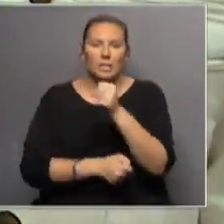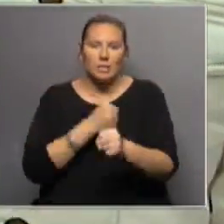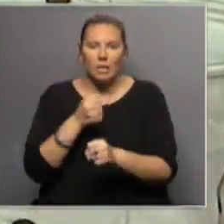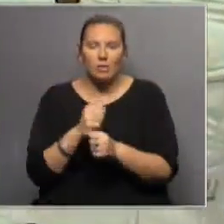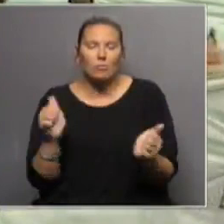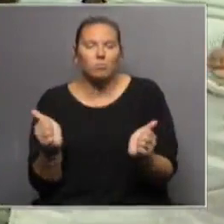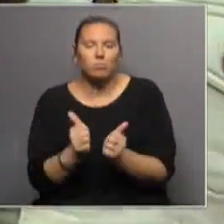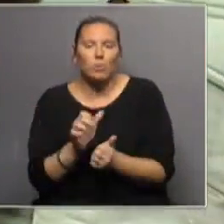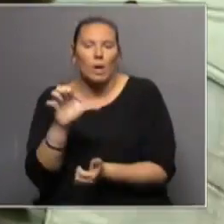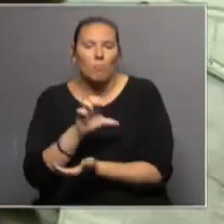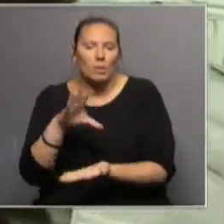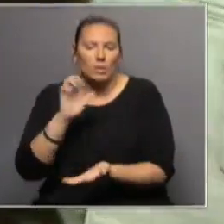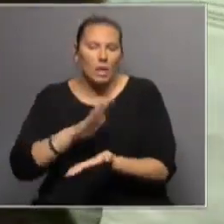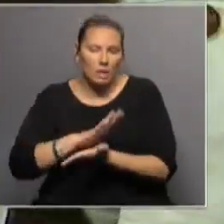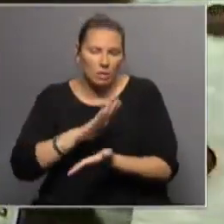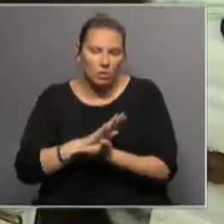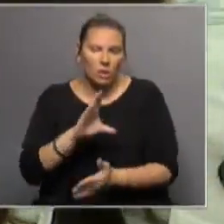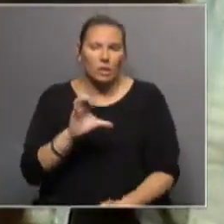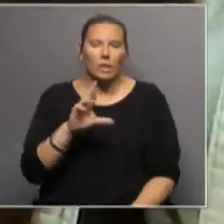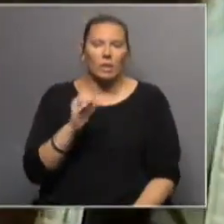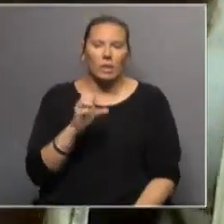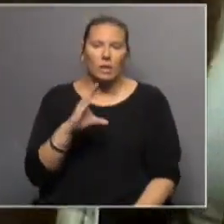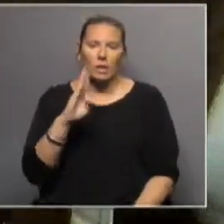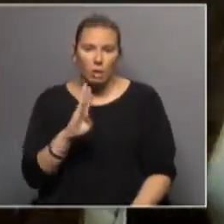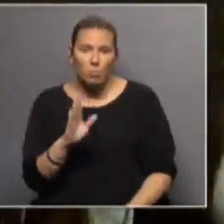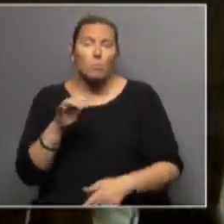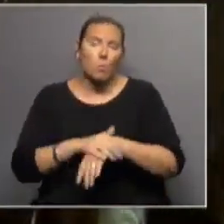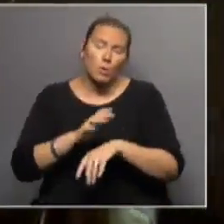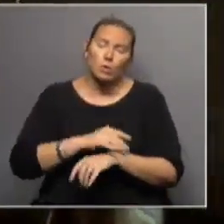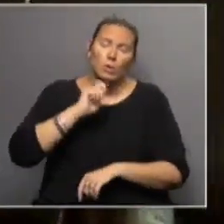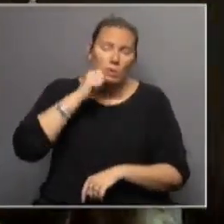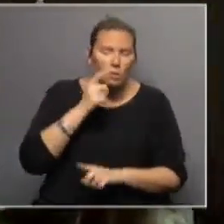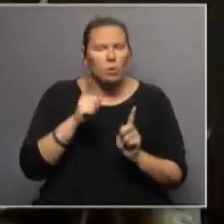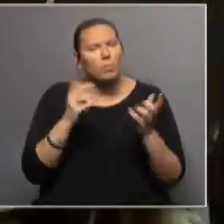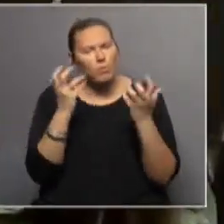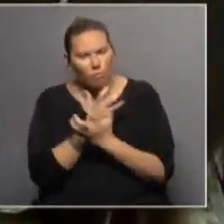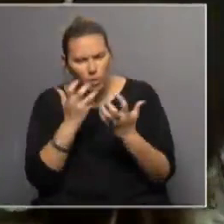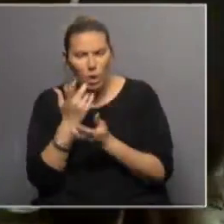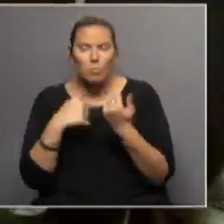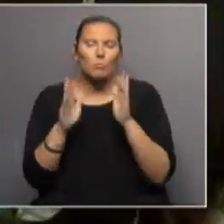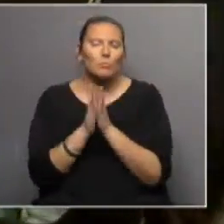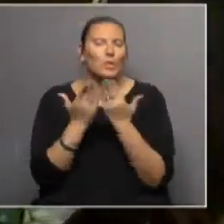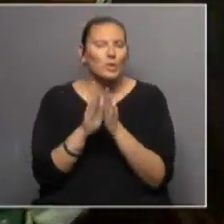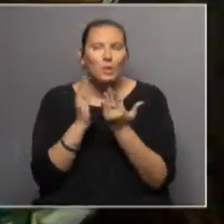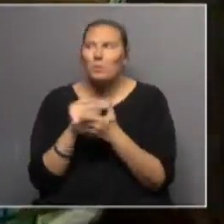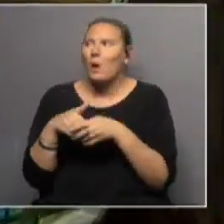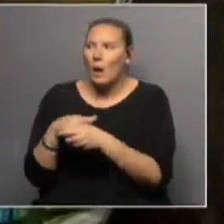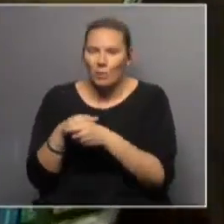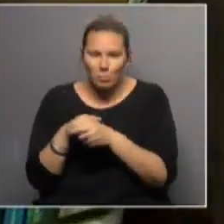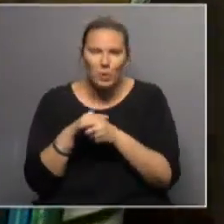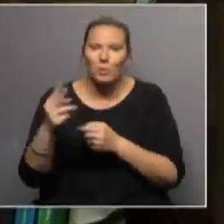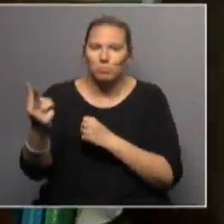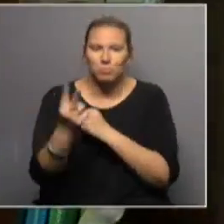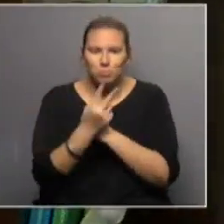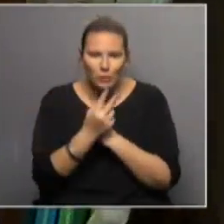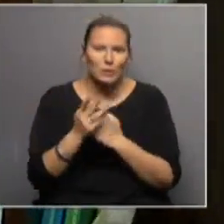Up. 15 años que han pasado de todo, o sea, momentos lindos, momentos feos, pero sobre todo muchos libros y amigos que nos han